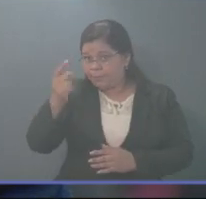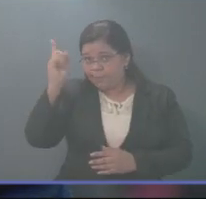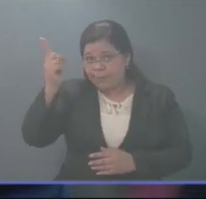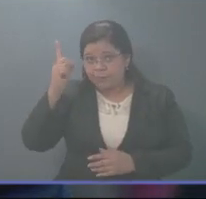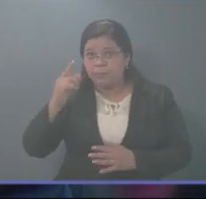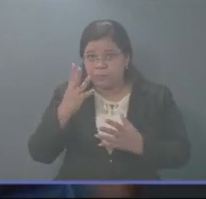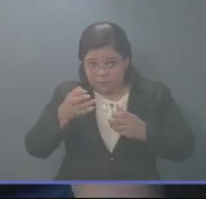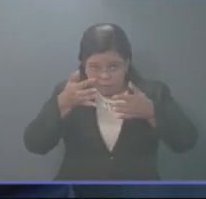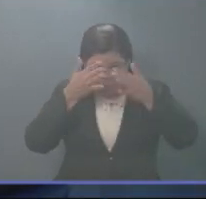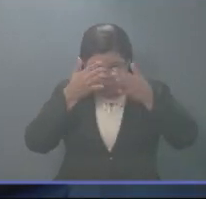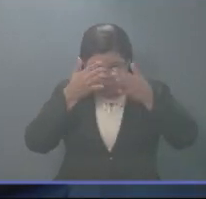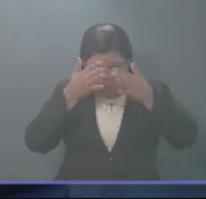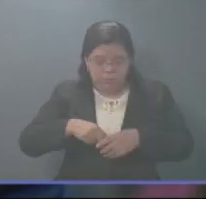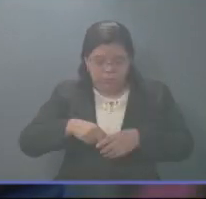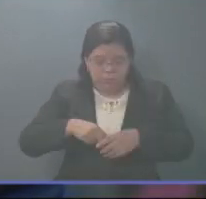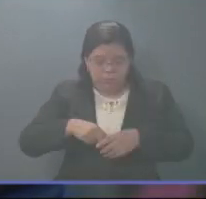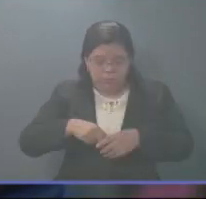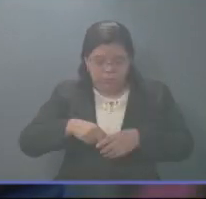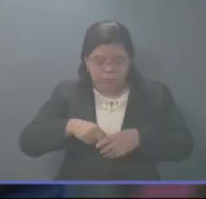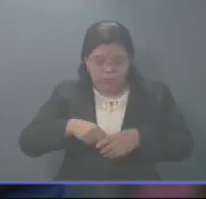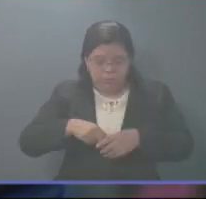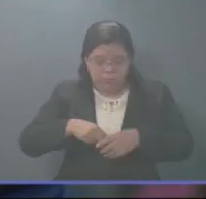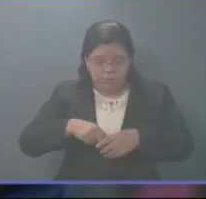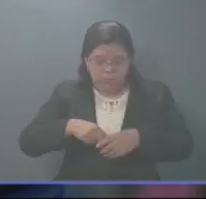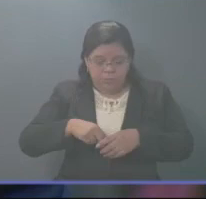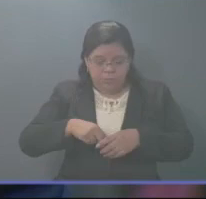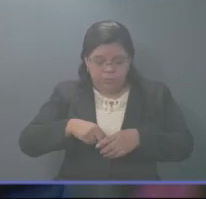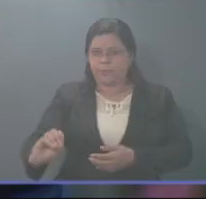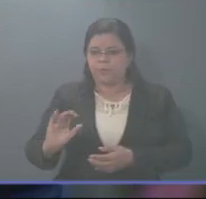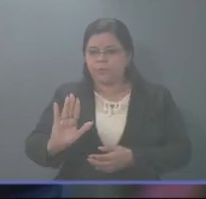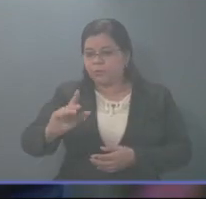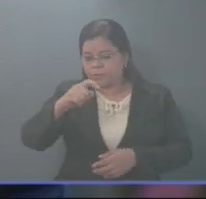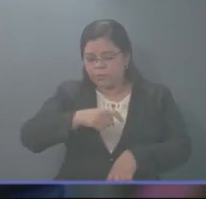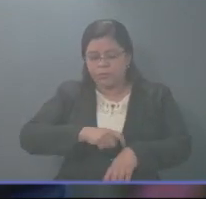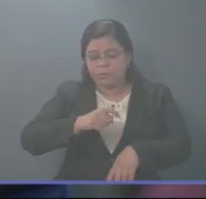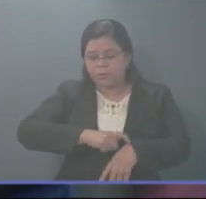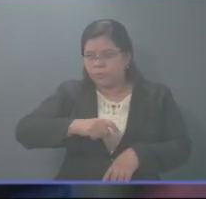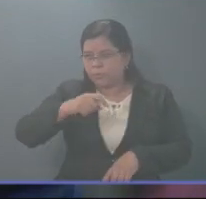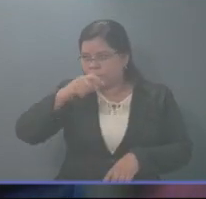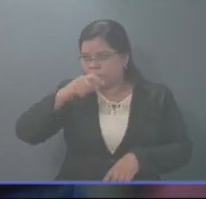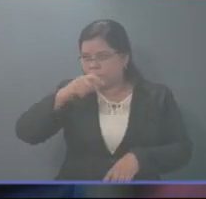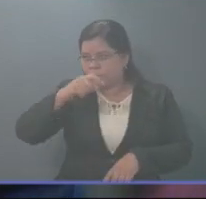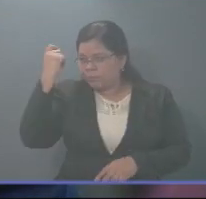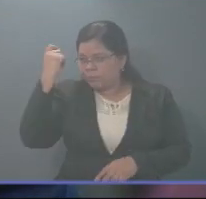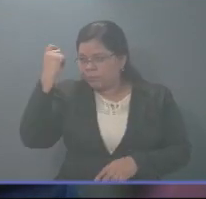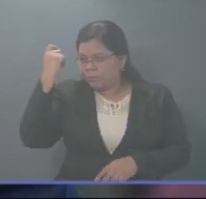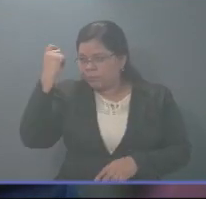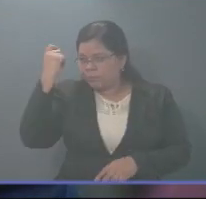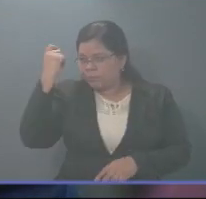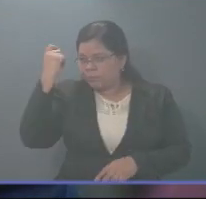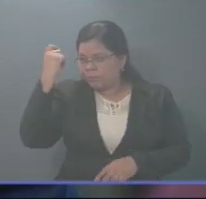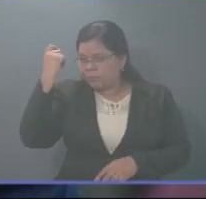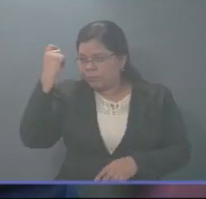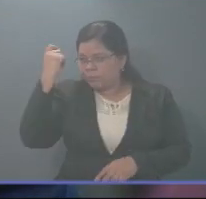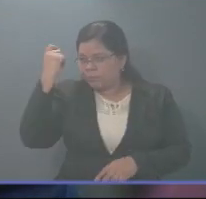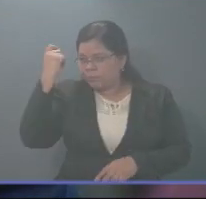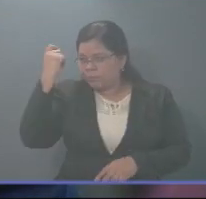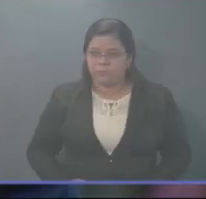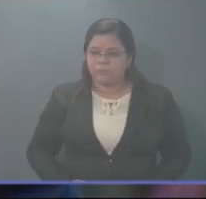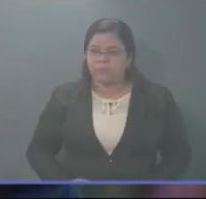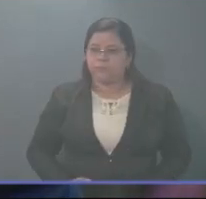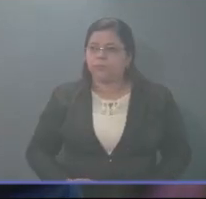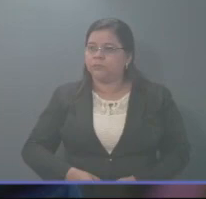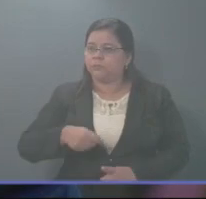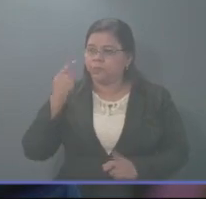dé el 50% del tiempo laborado. Si el Estado